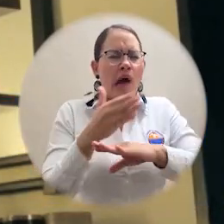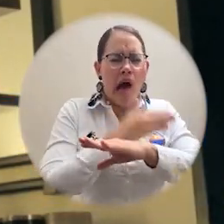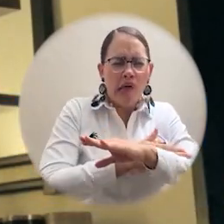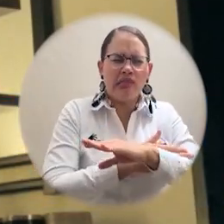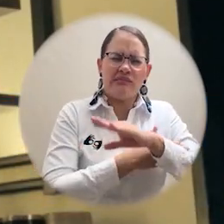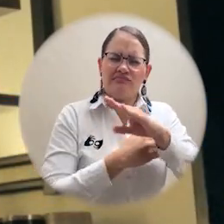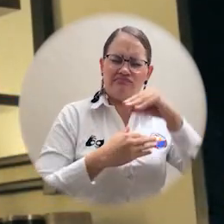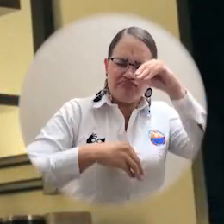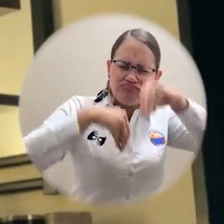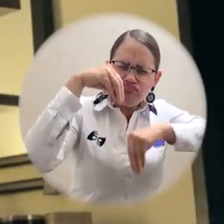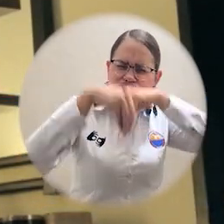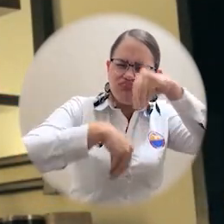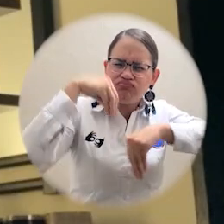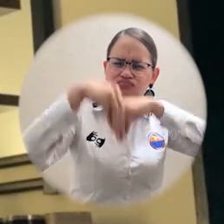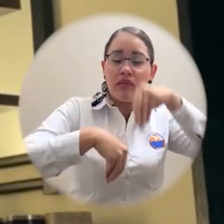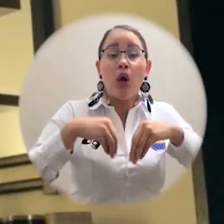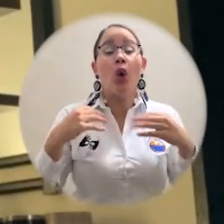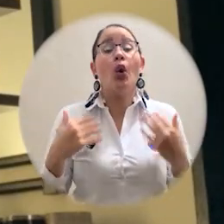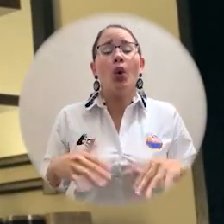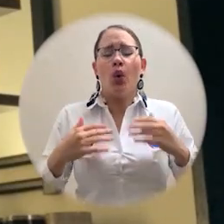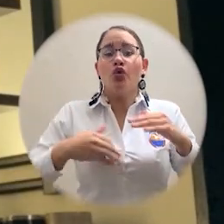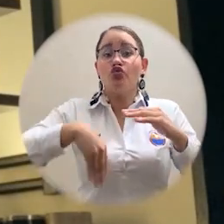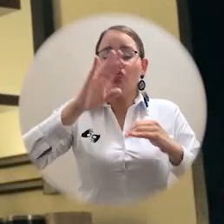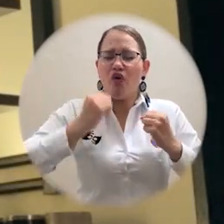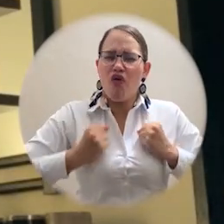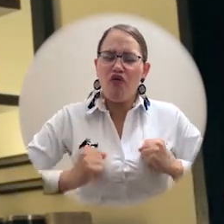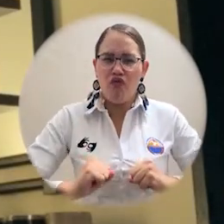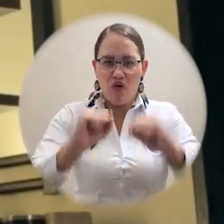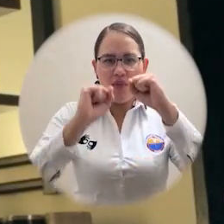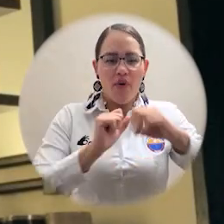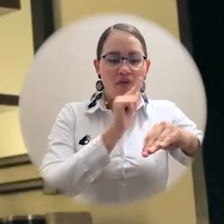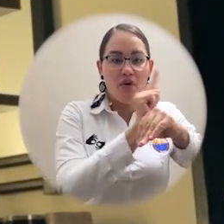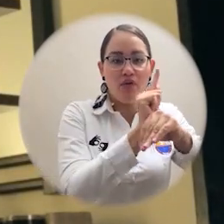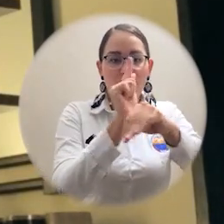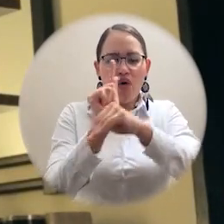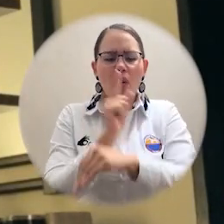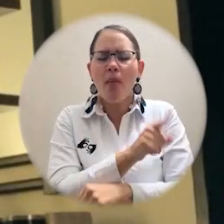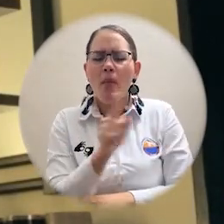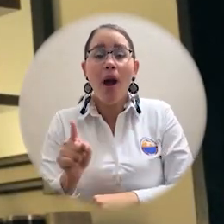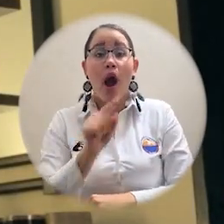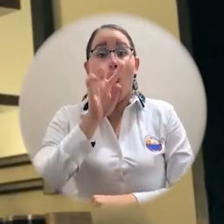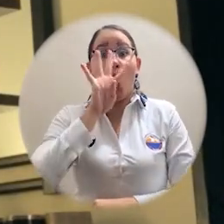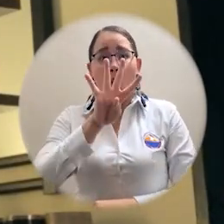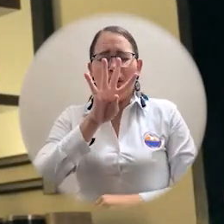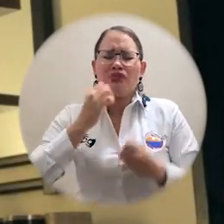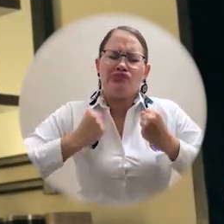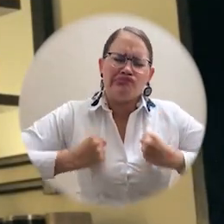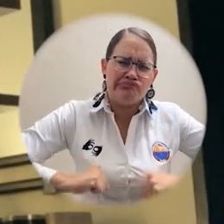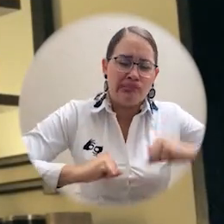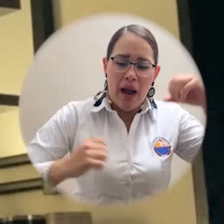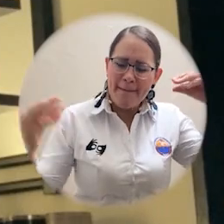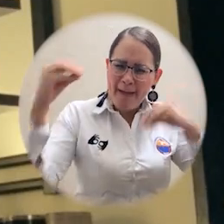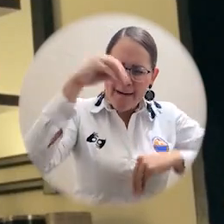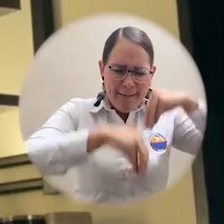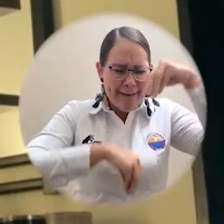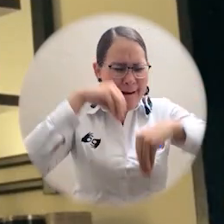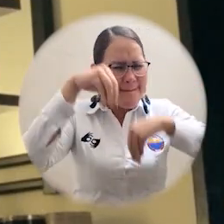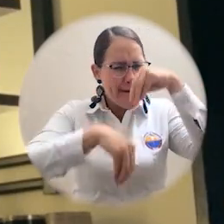tejido de la mano y esfuerzo de cuatro facultades de nuestra